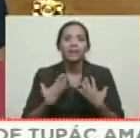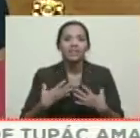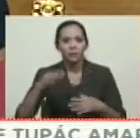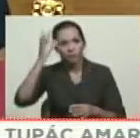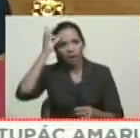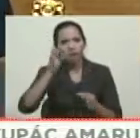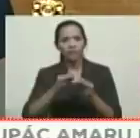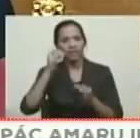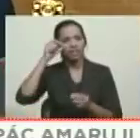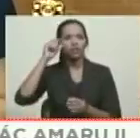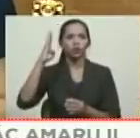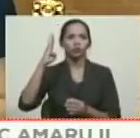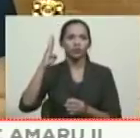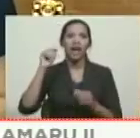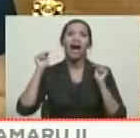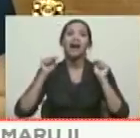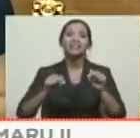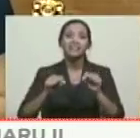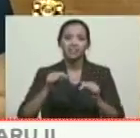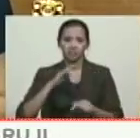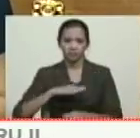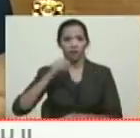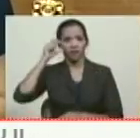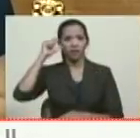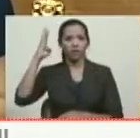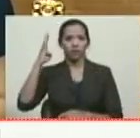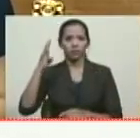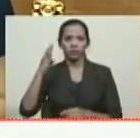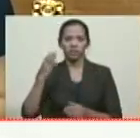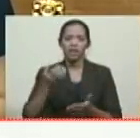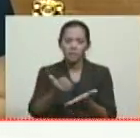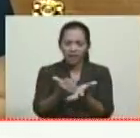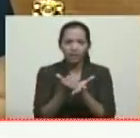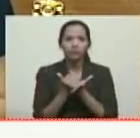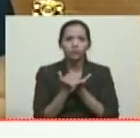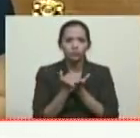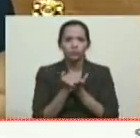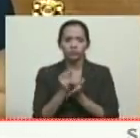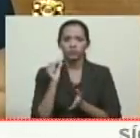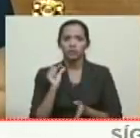Dios. Ahí estaba Dios, quien me tendió la mano en ese momento.